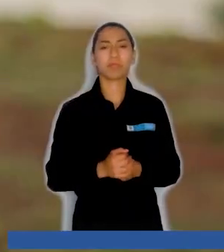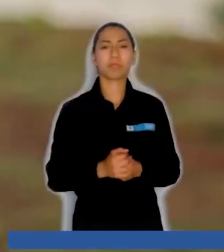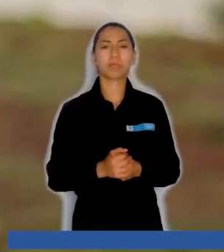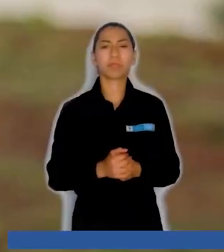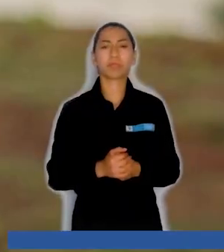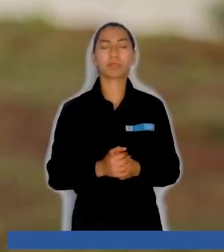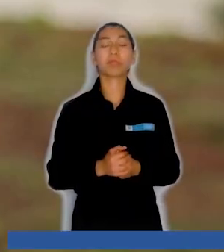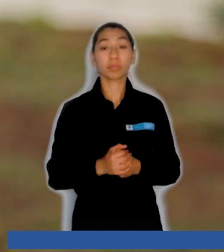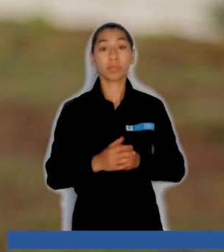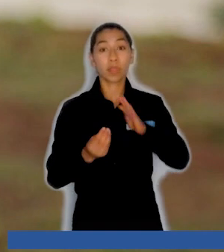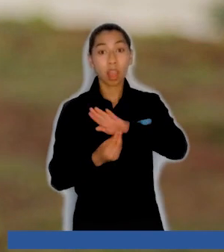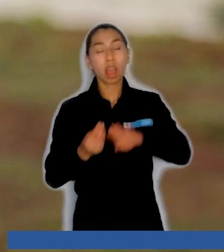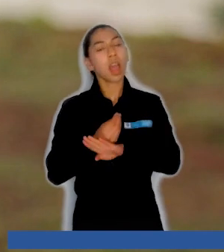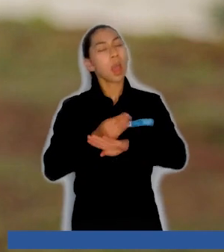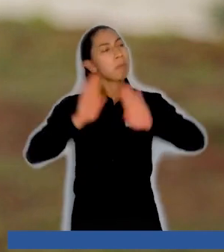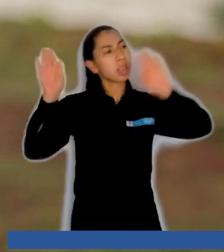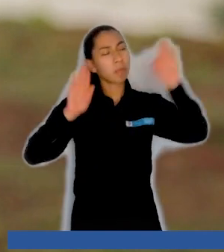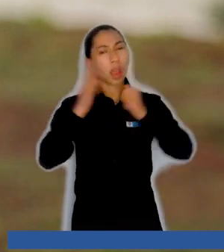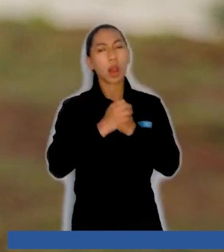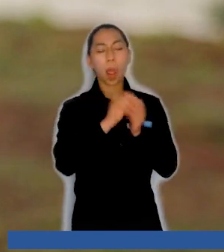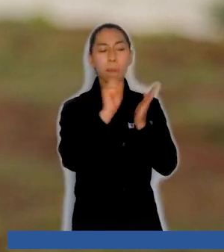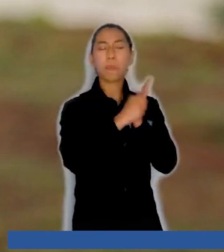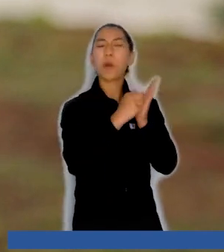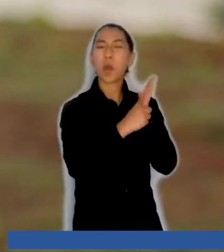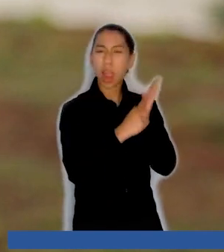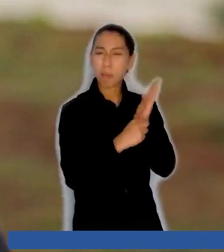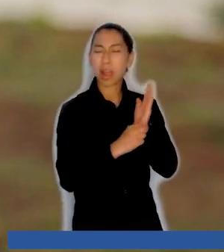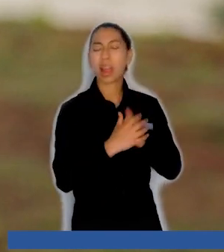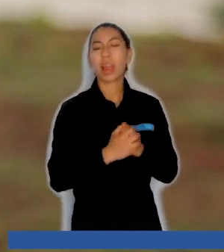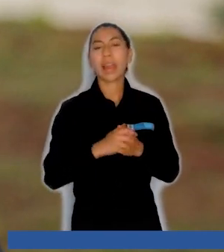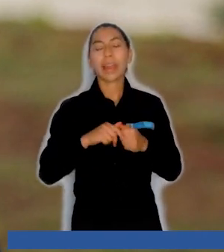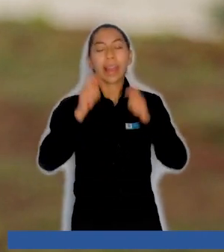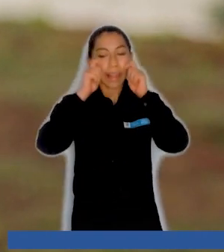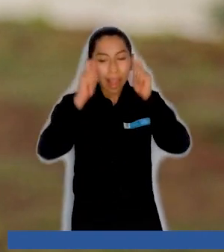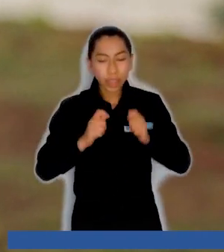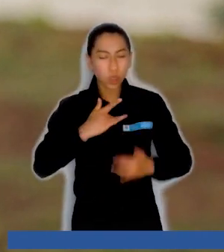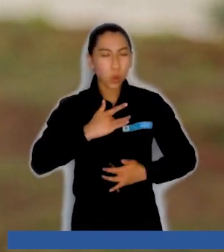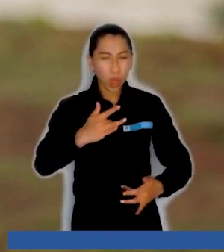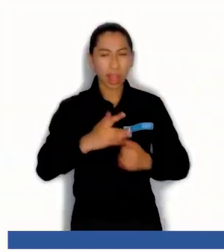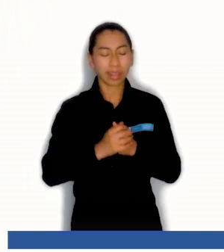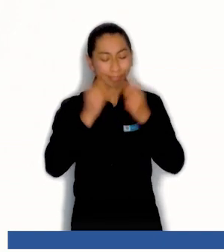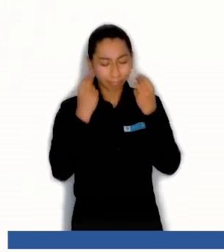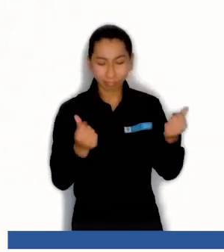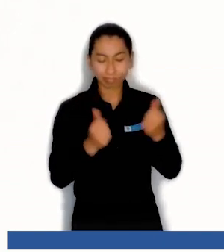La unidad participará en el desarrollo de un sistema que mejorará la preparación y respuesta a emergencias humanitarias.